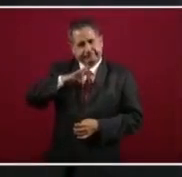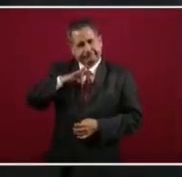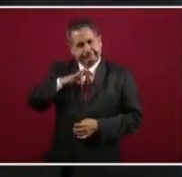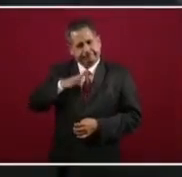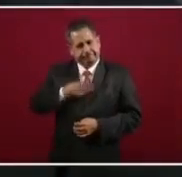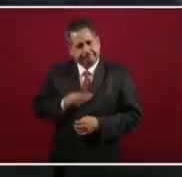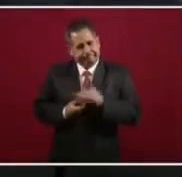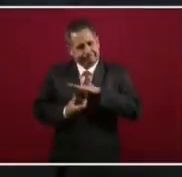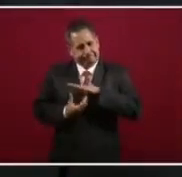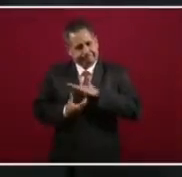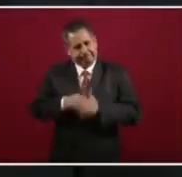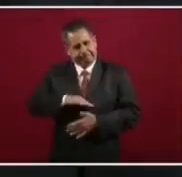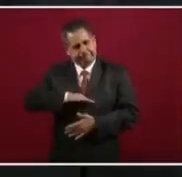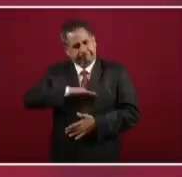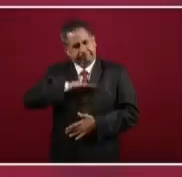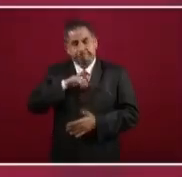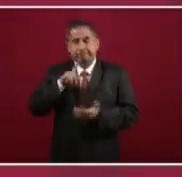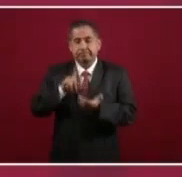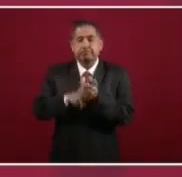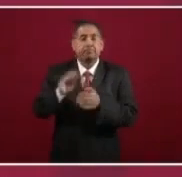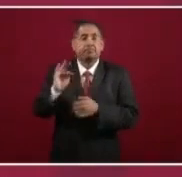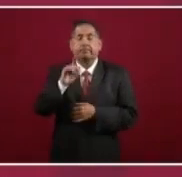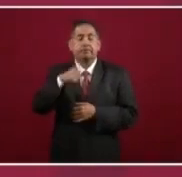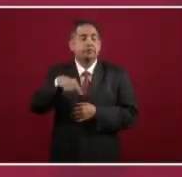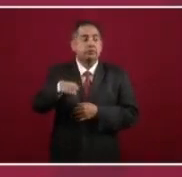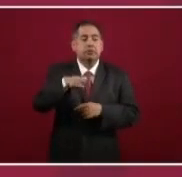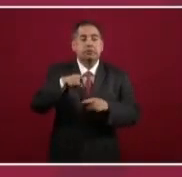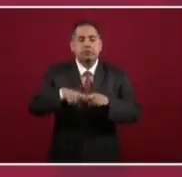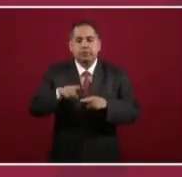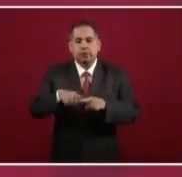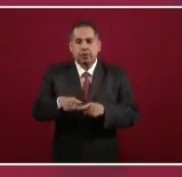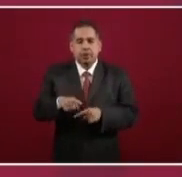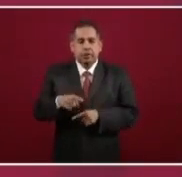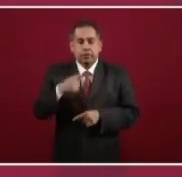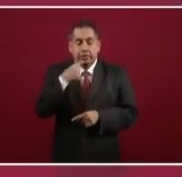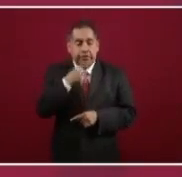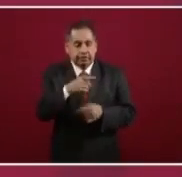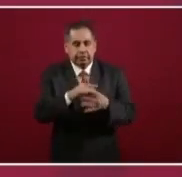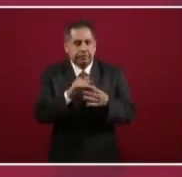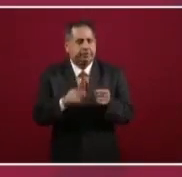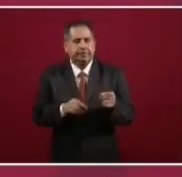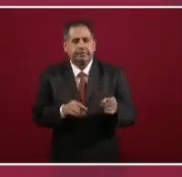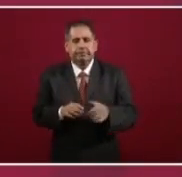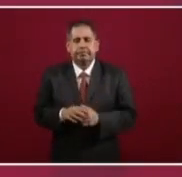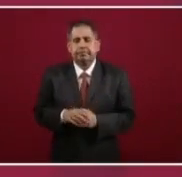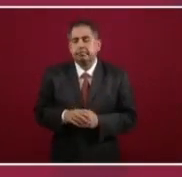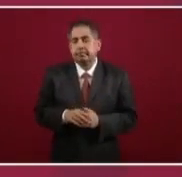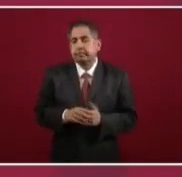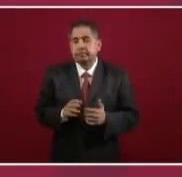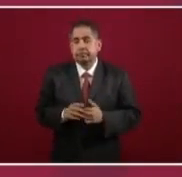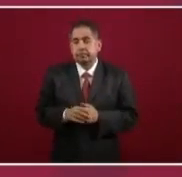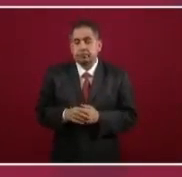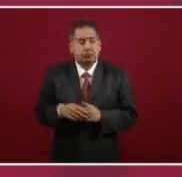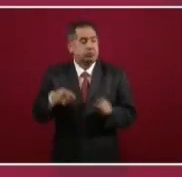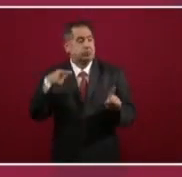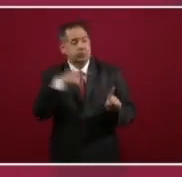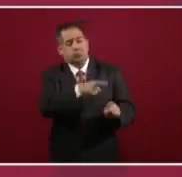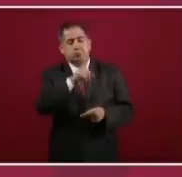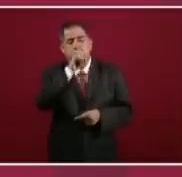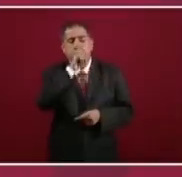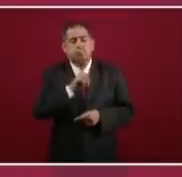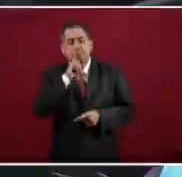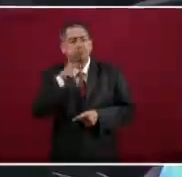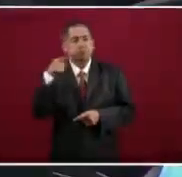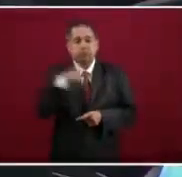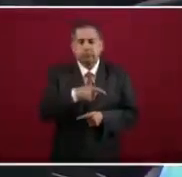cuando alguien y le dicen de que está mintiendo